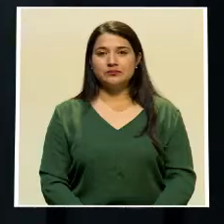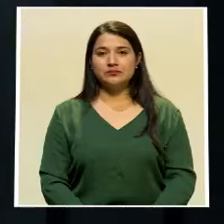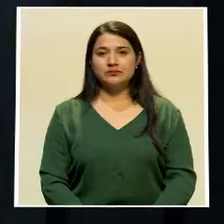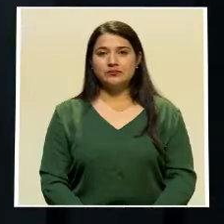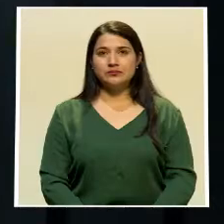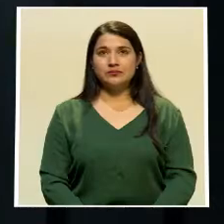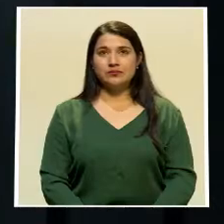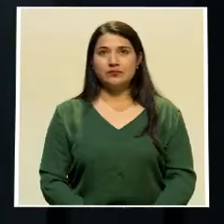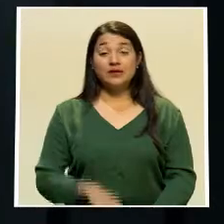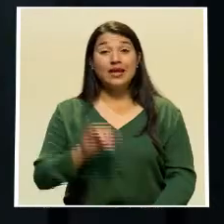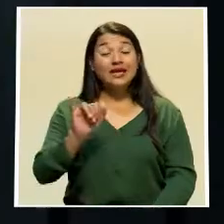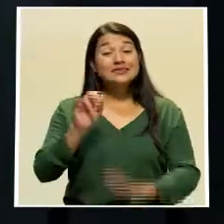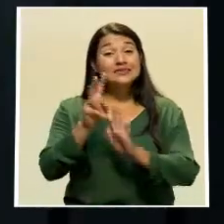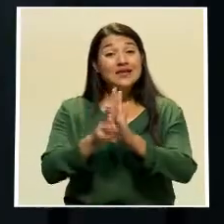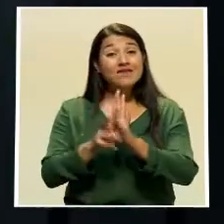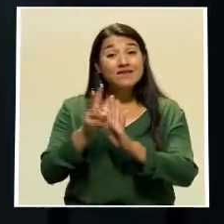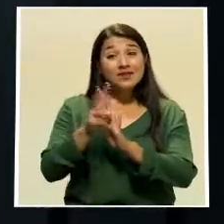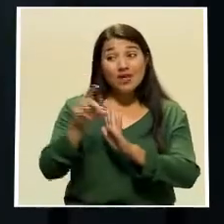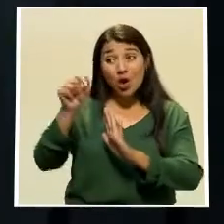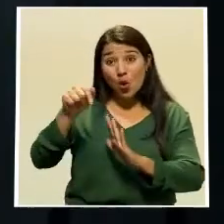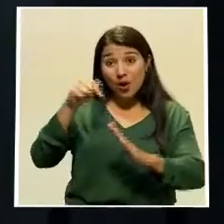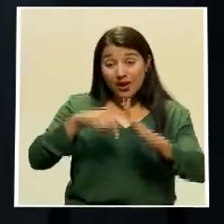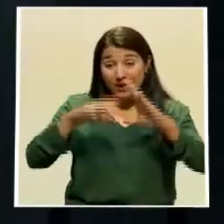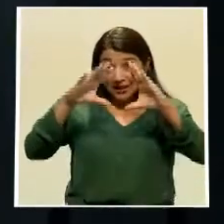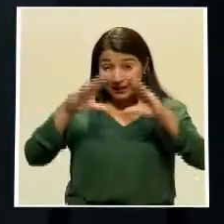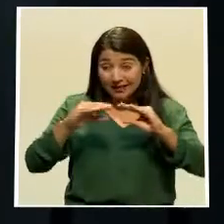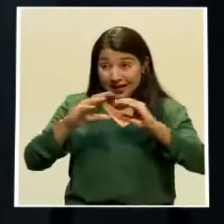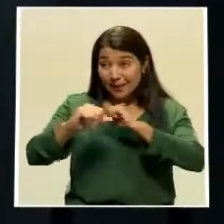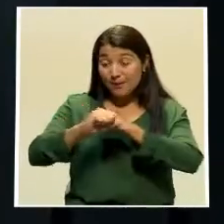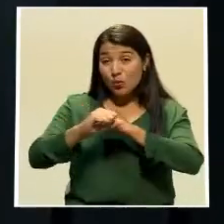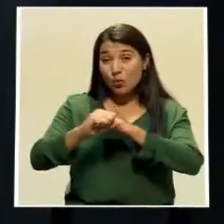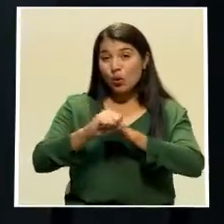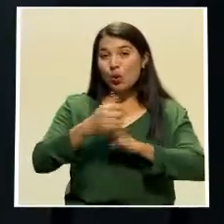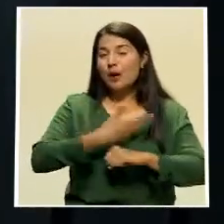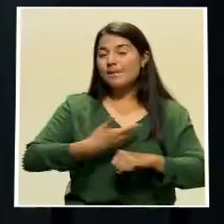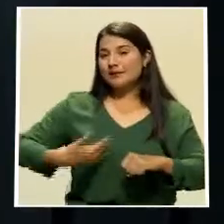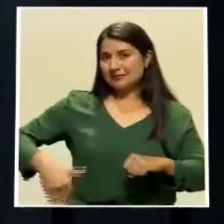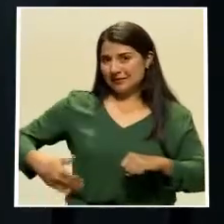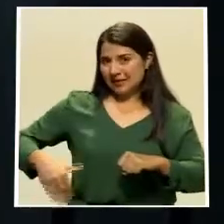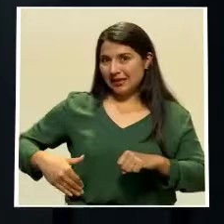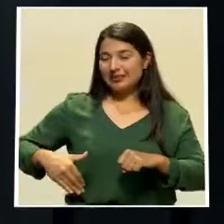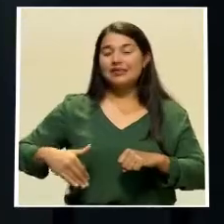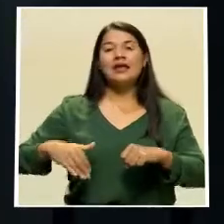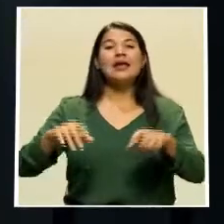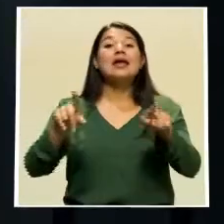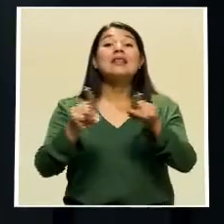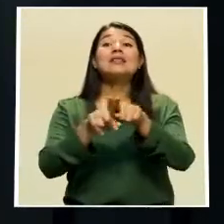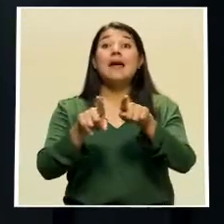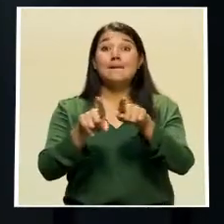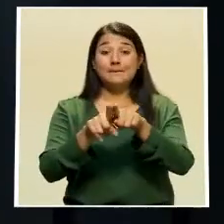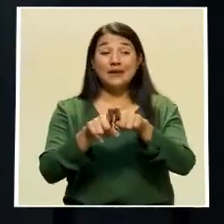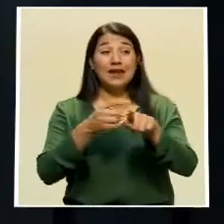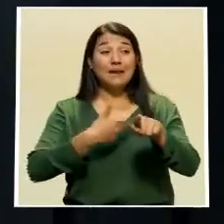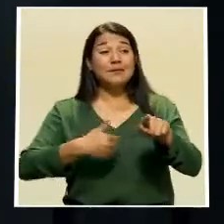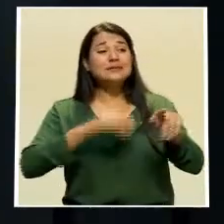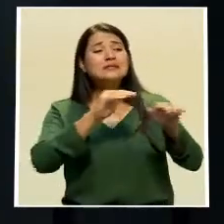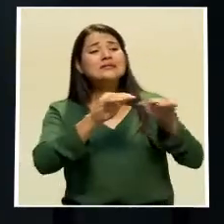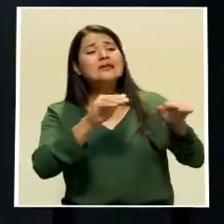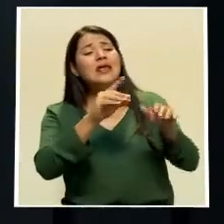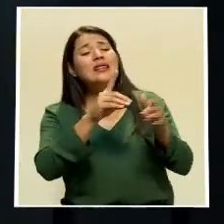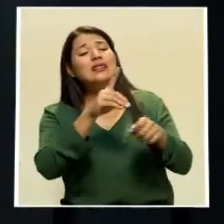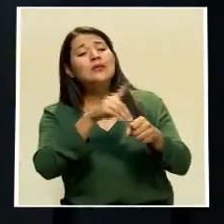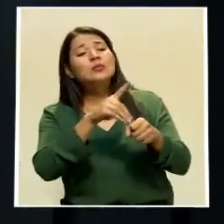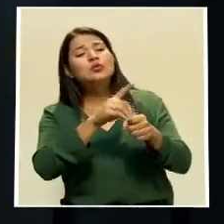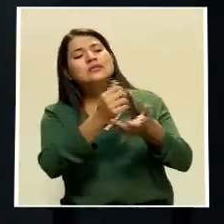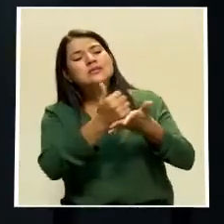En su video también que publicó esta misma tarde, el presidente de la República también hizo un llamado a los diputados para que den su ayuda con la